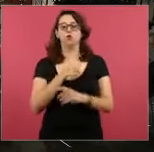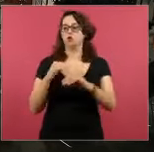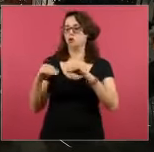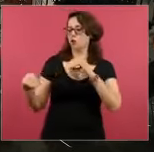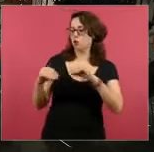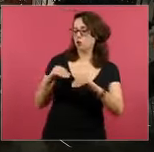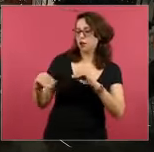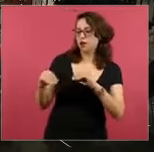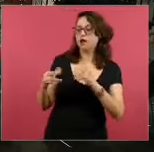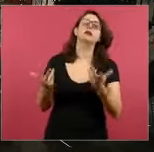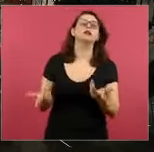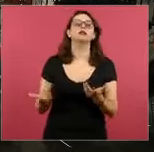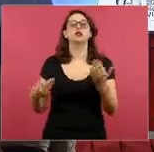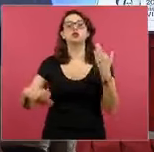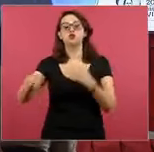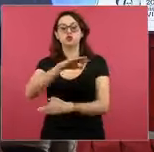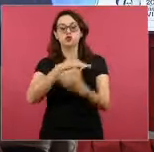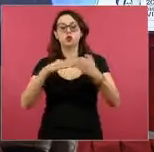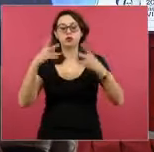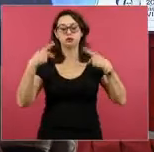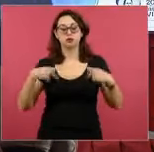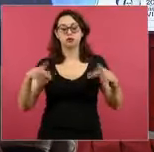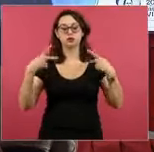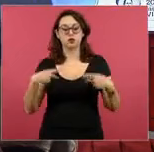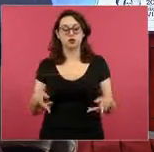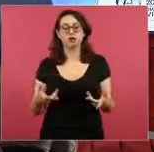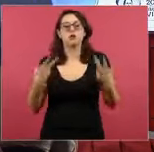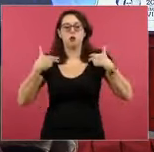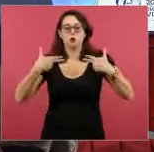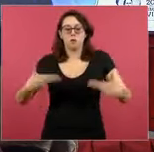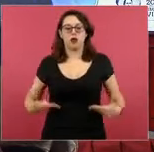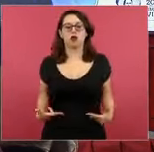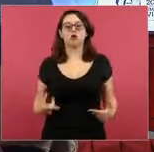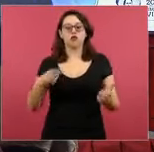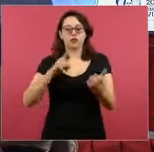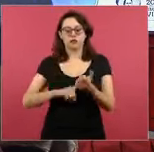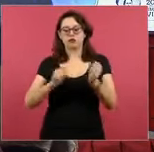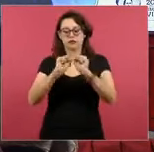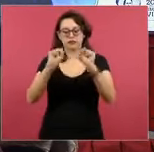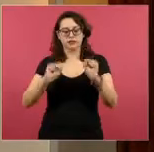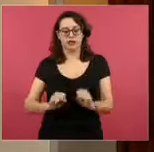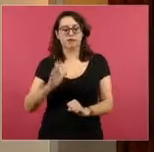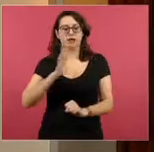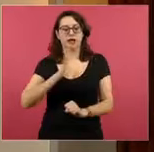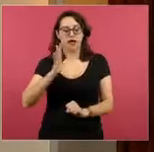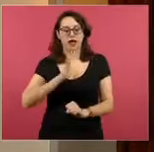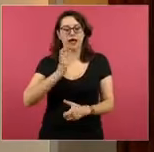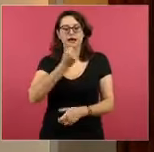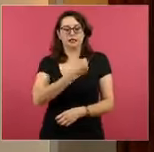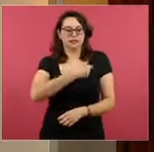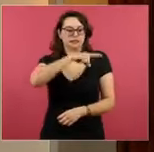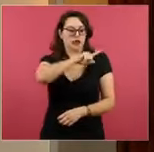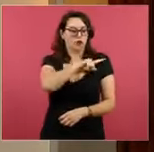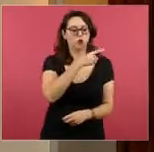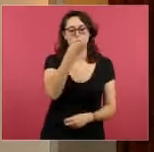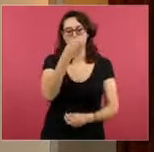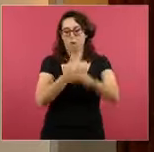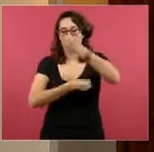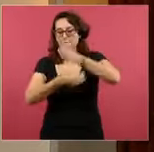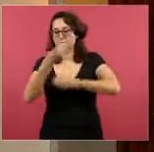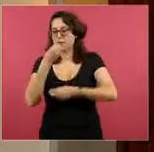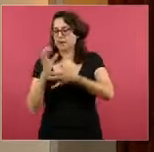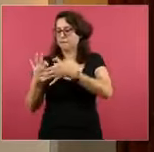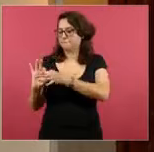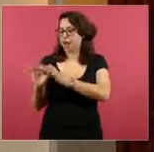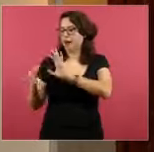un ser humano que está formado por diferentes sistemas, por diferentes órganos, que está relacionado con nuestra salud, con nuestros hábitos alimenticios. Así